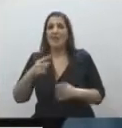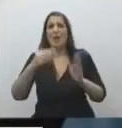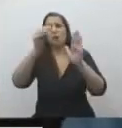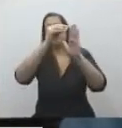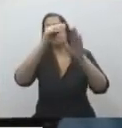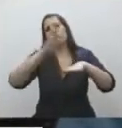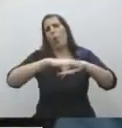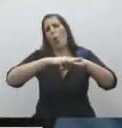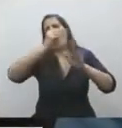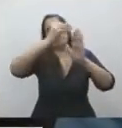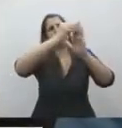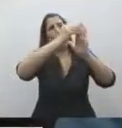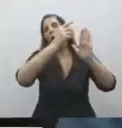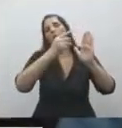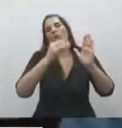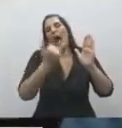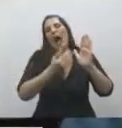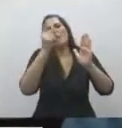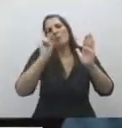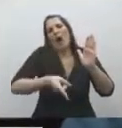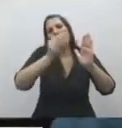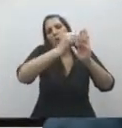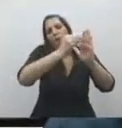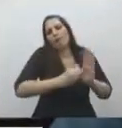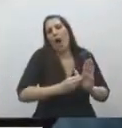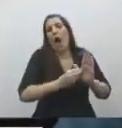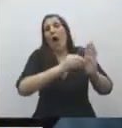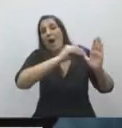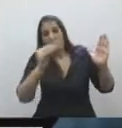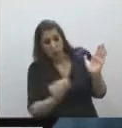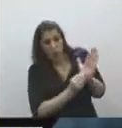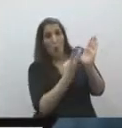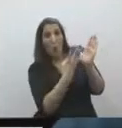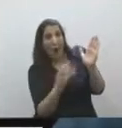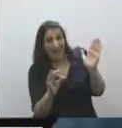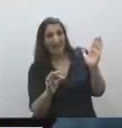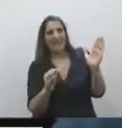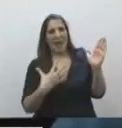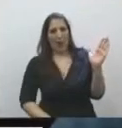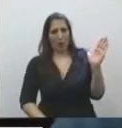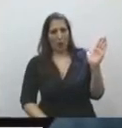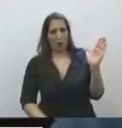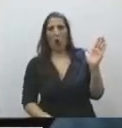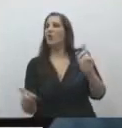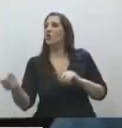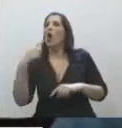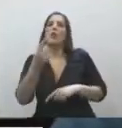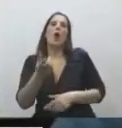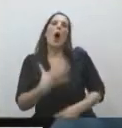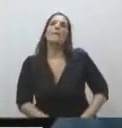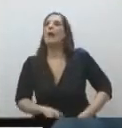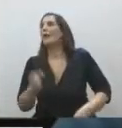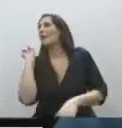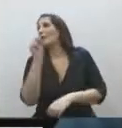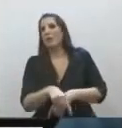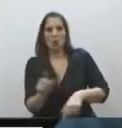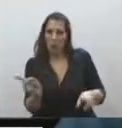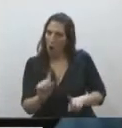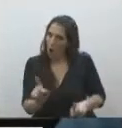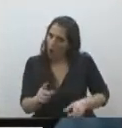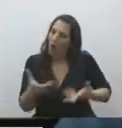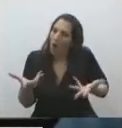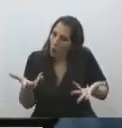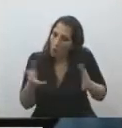un trabajo bastante constante hasta ahora. Digamos, fue una alianza que se hizo y que no tuvo solamente un